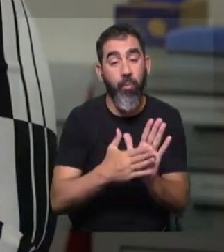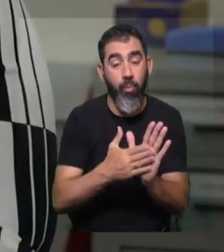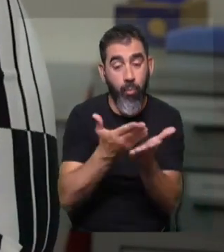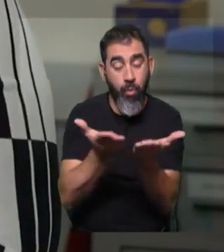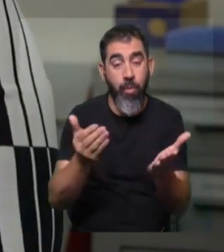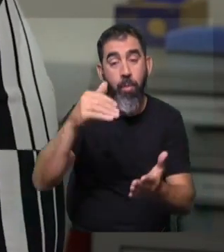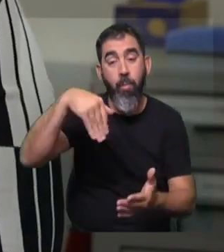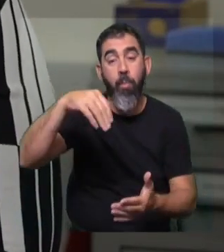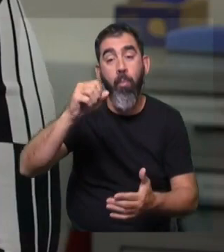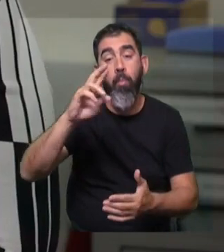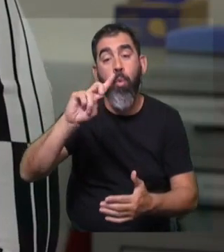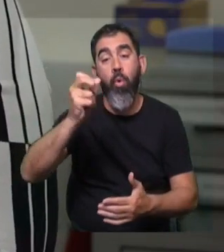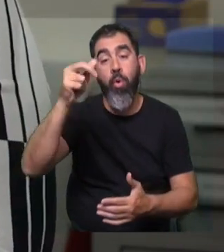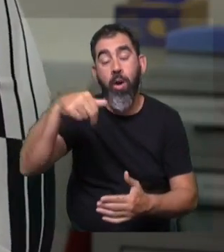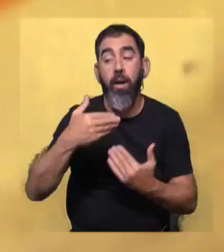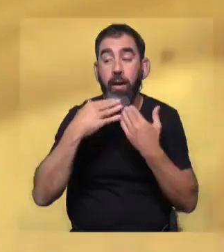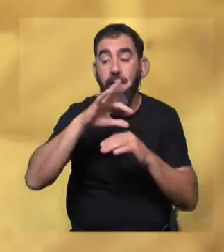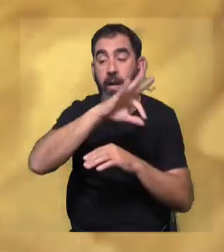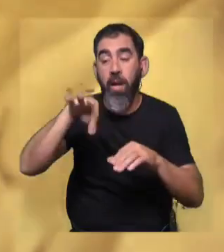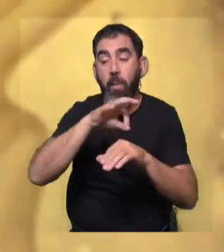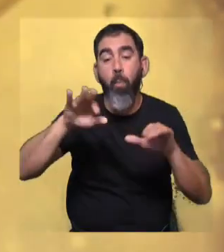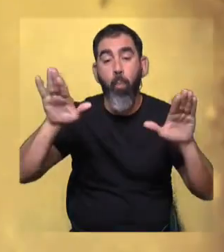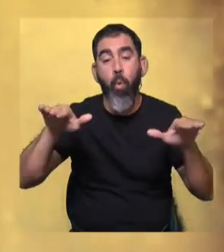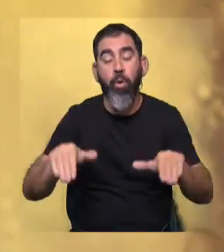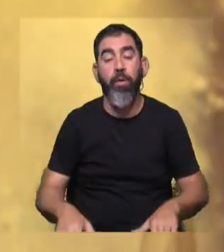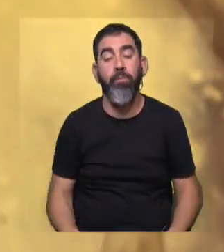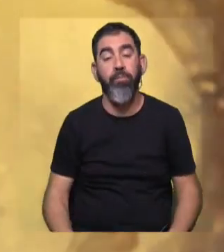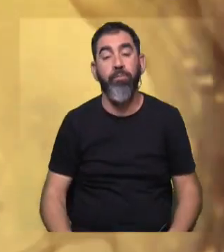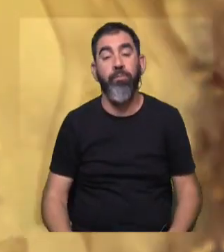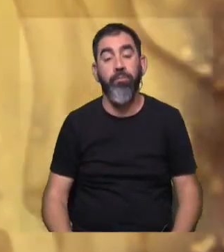así fue Thomas Morgan, utilizando Drosophila.